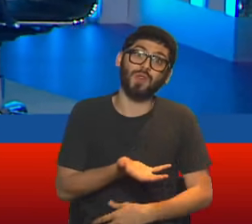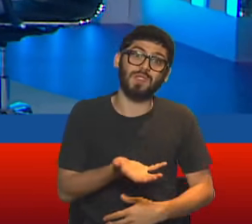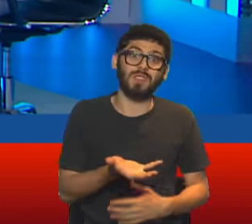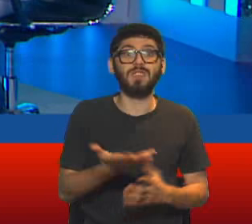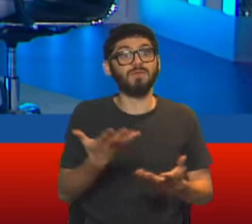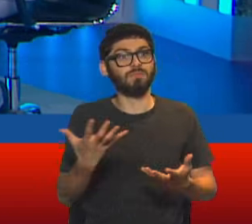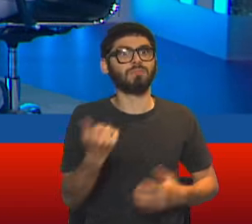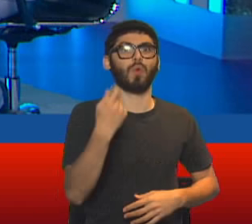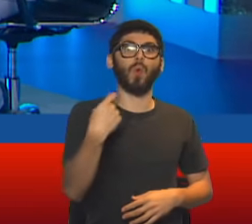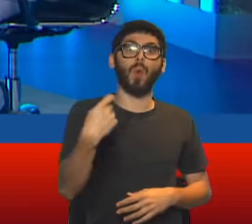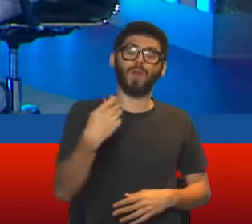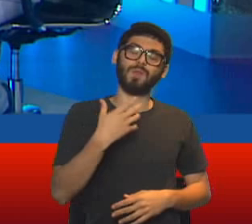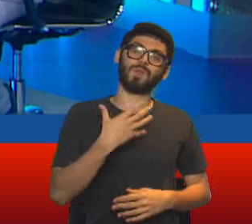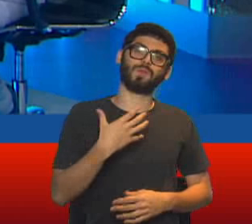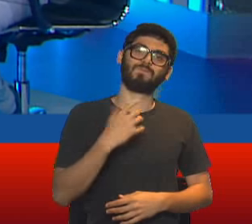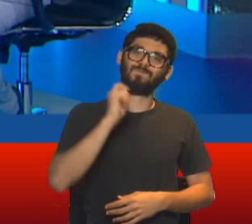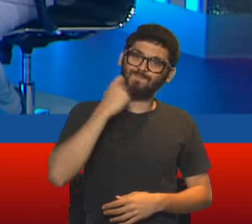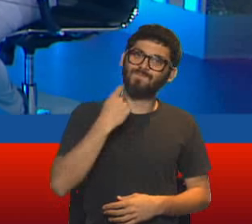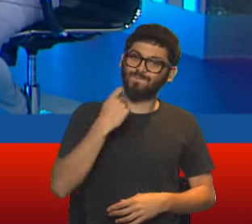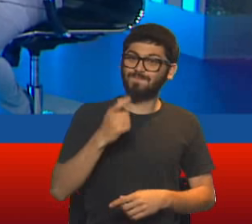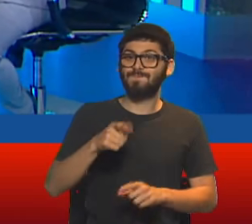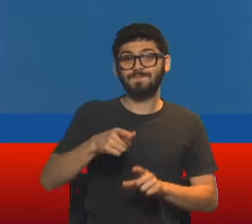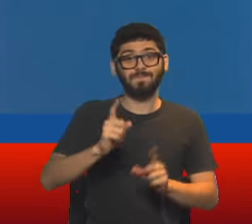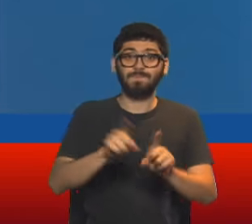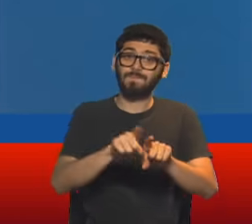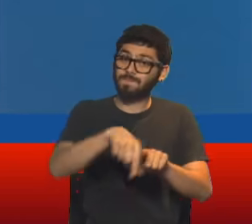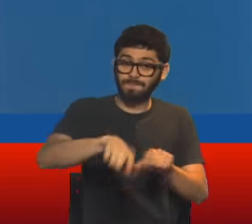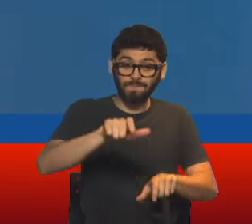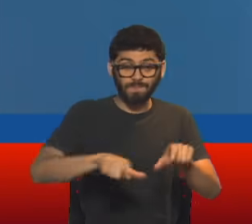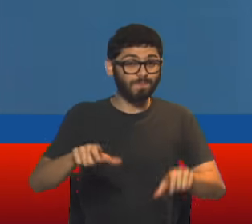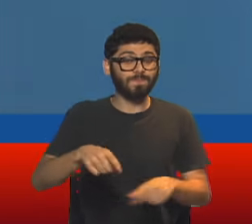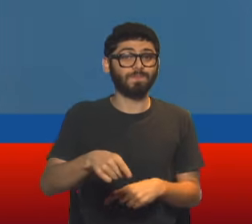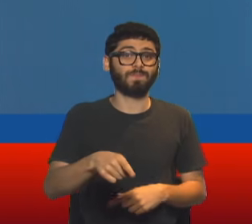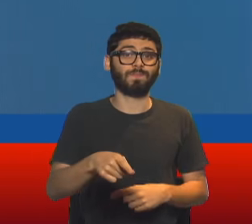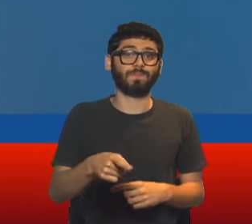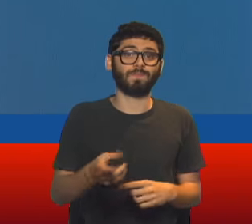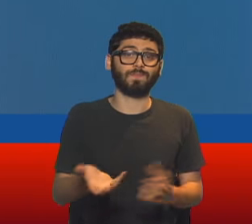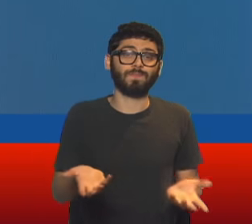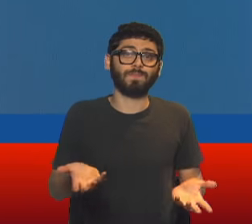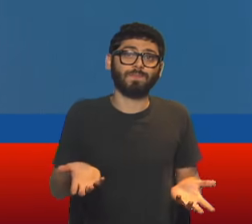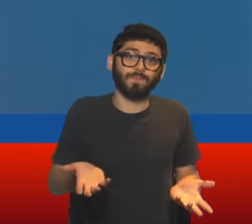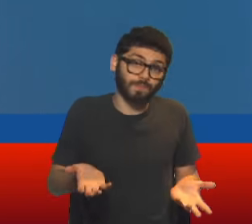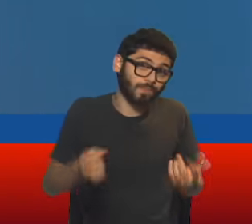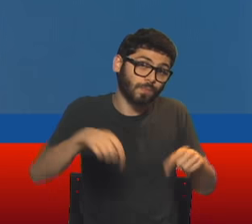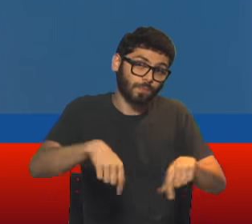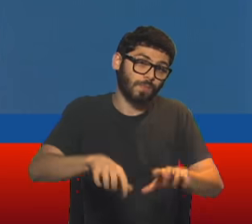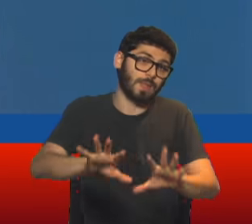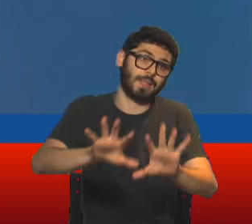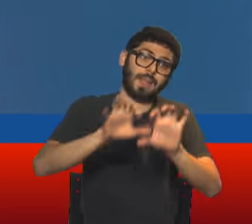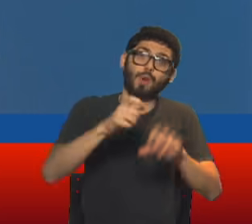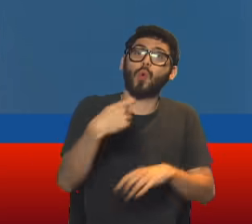jubilación también lo va a hacer para estas personas que hoy tienen que bueno jubilarse anticipadamente